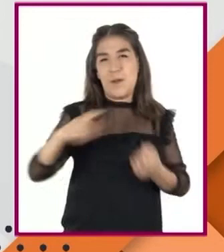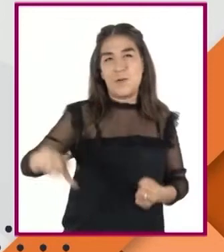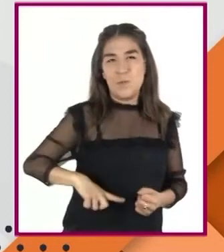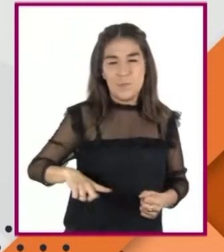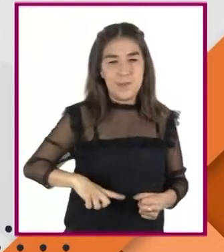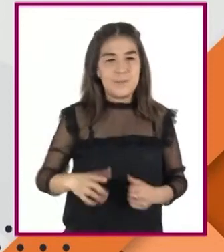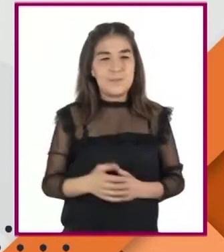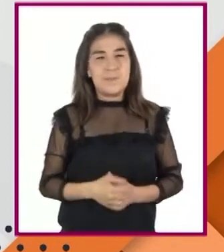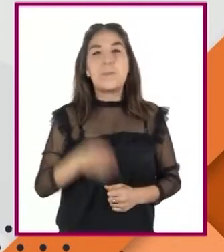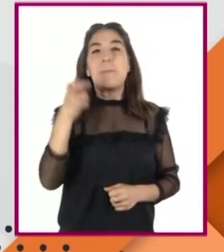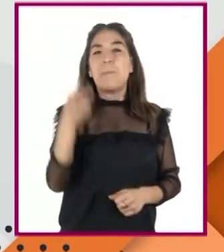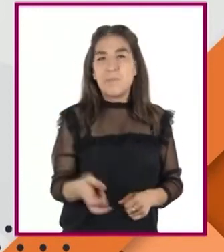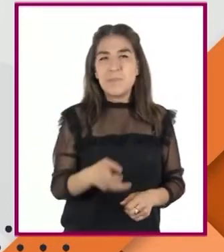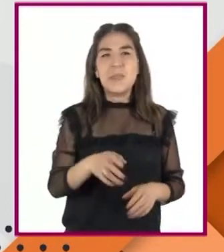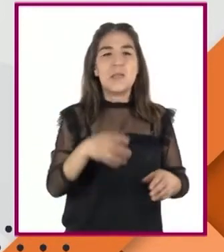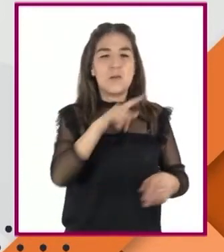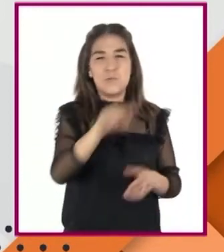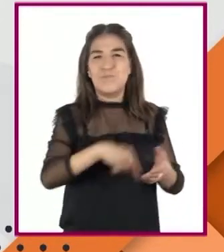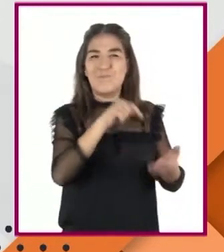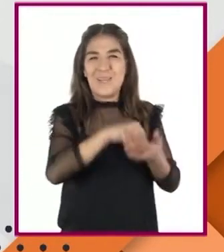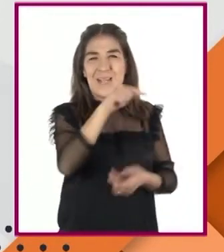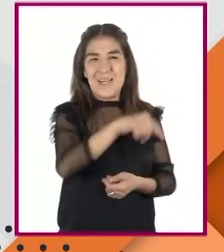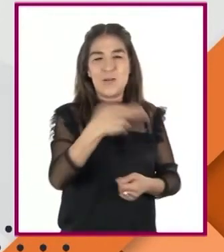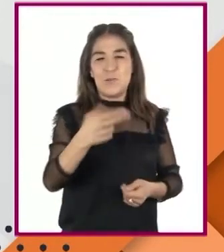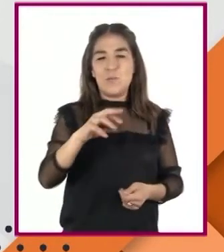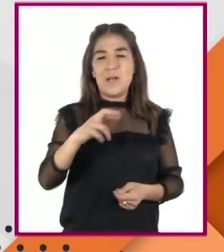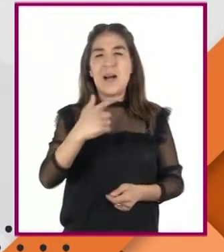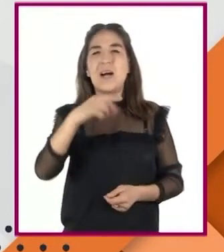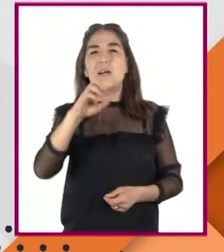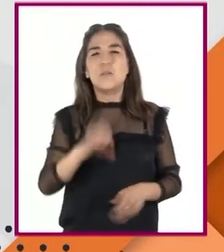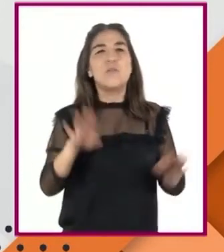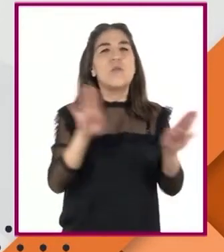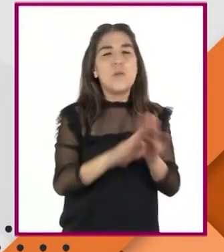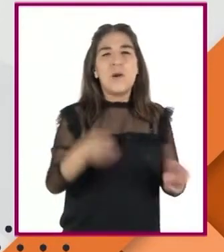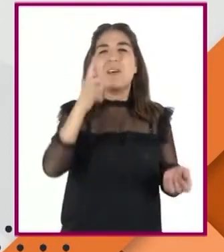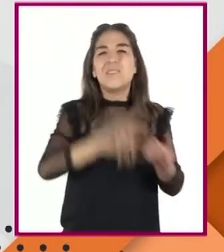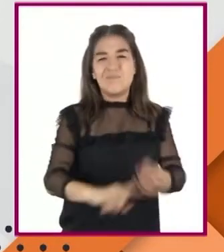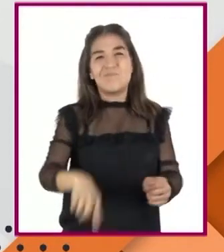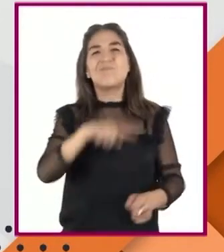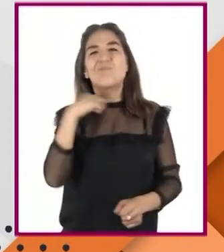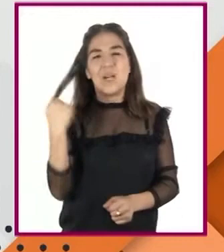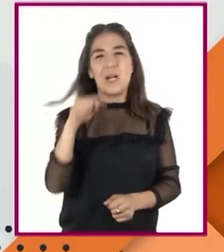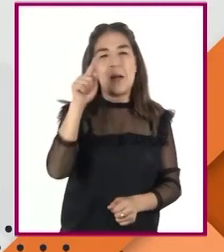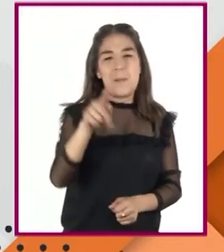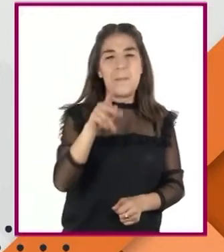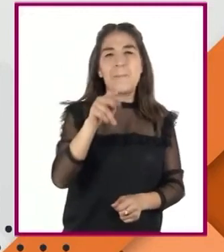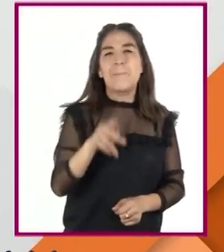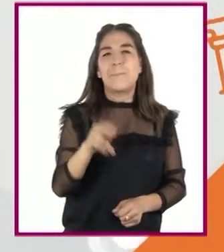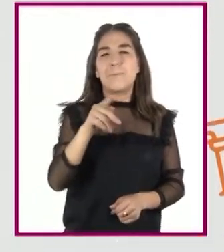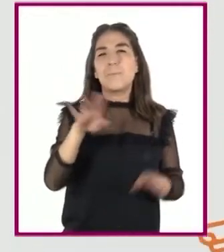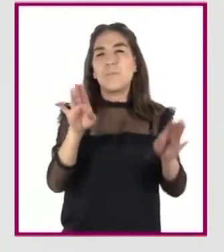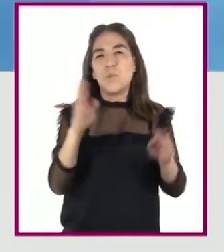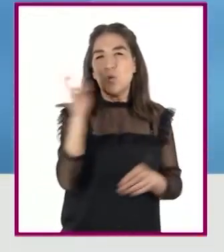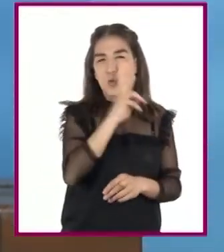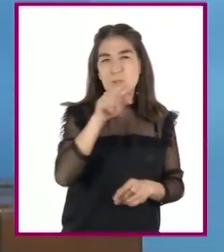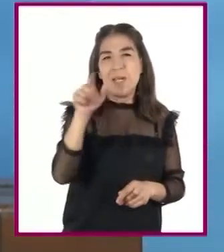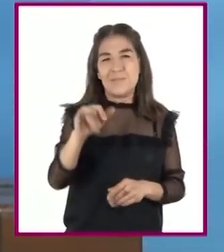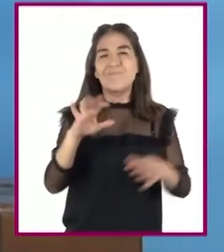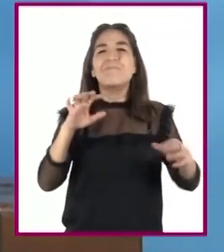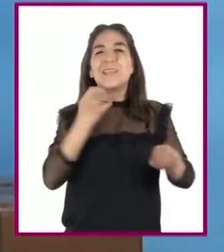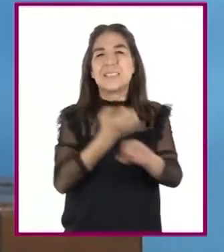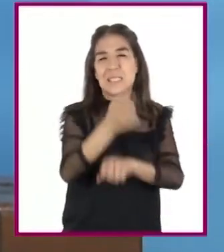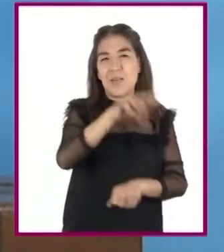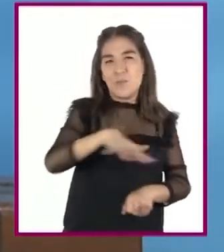de esto, el Imperio Austrohúngaro sufrió una derrota más contra Prusia, aliada de Italia, recuperando